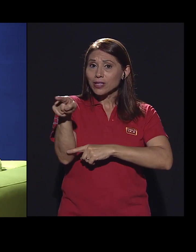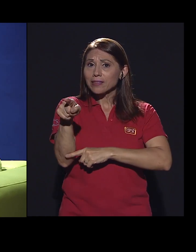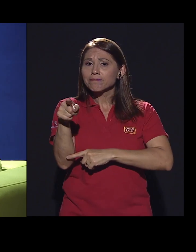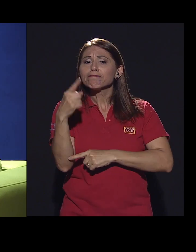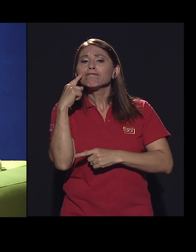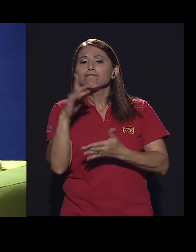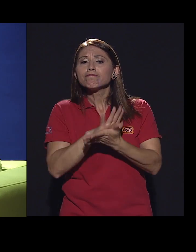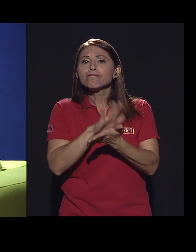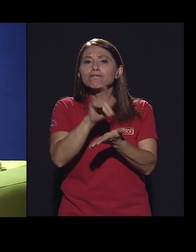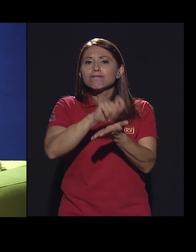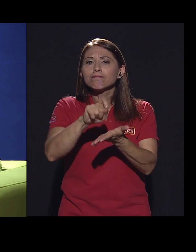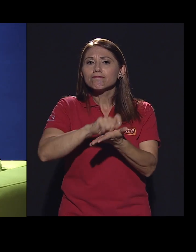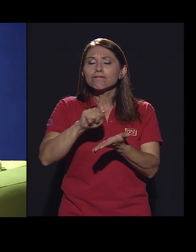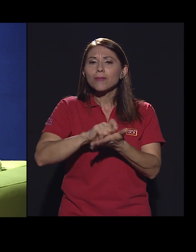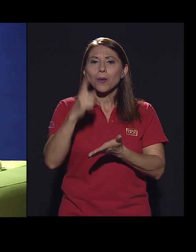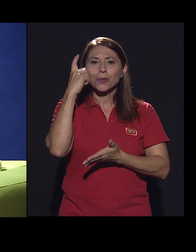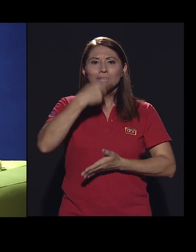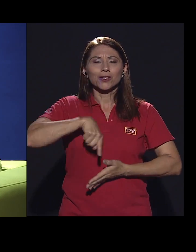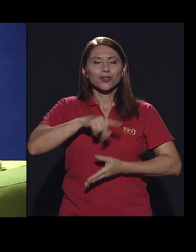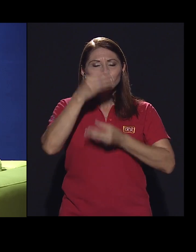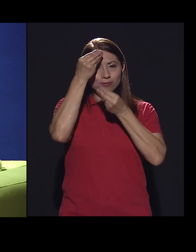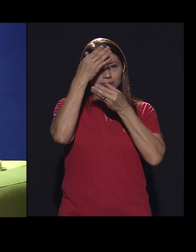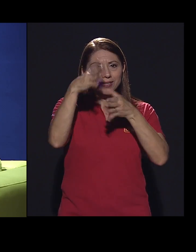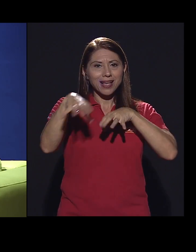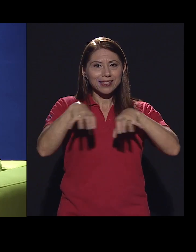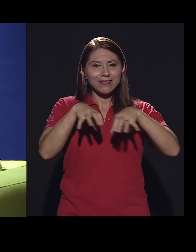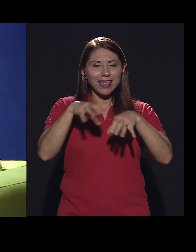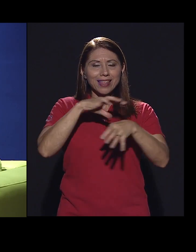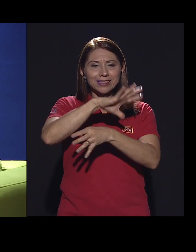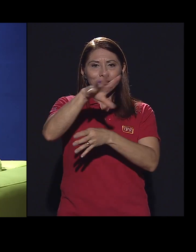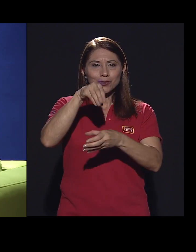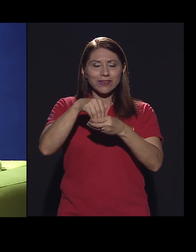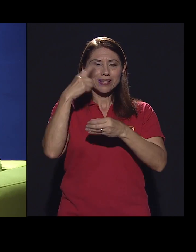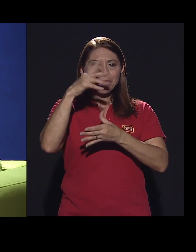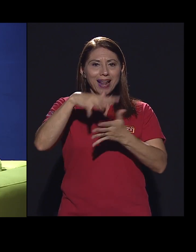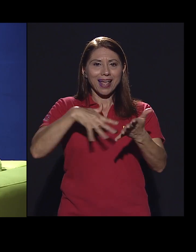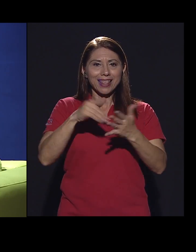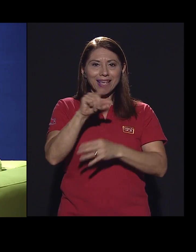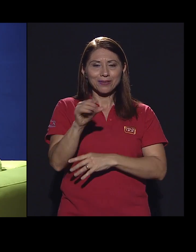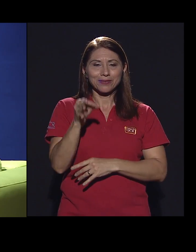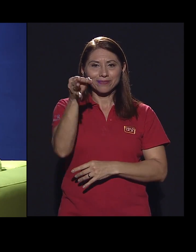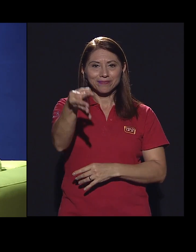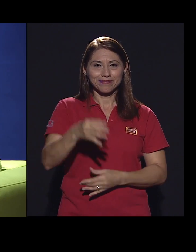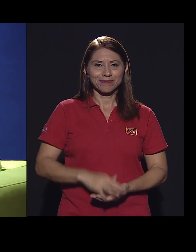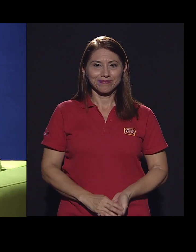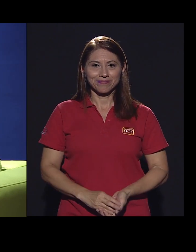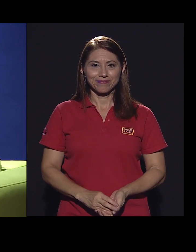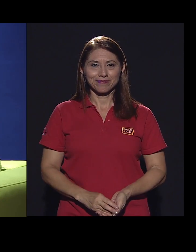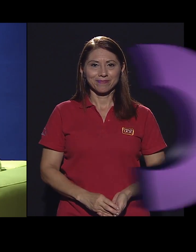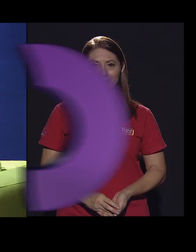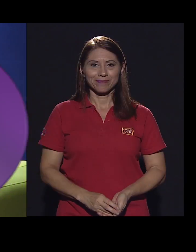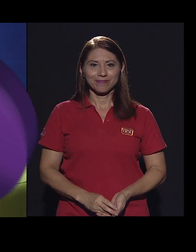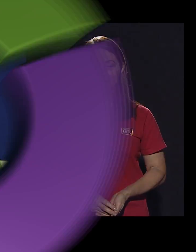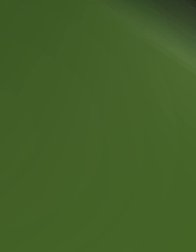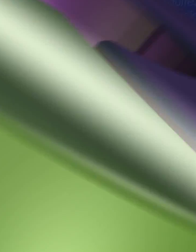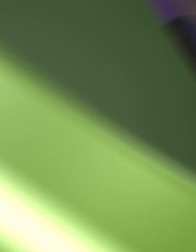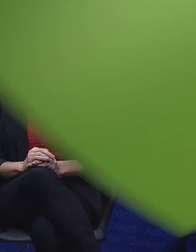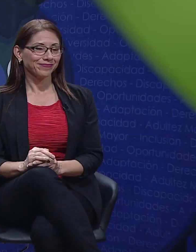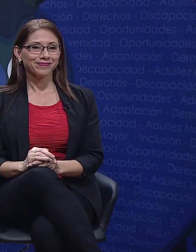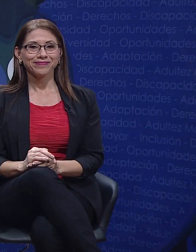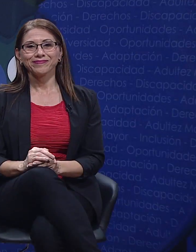el momento de que usted busque dónde anotar, porque le tenemos la información de las actividades inclusivas para la agenda de la próxima semana.